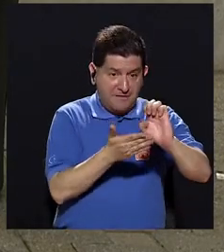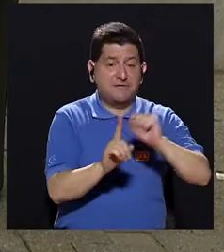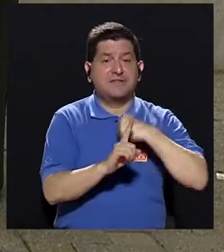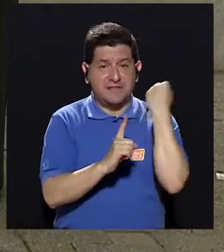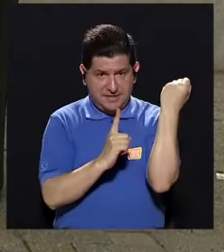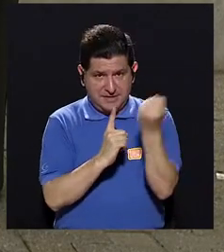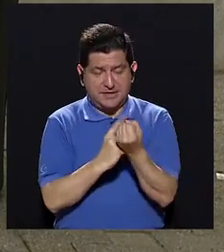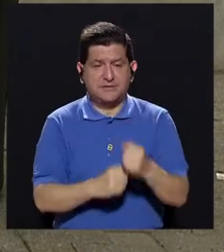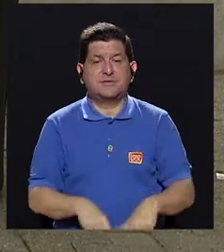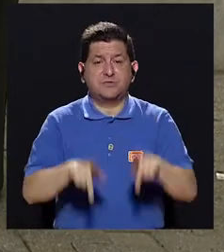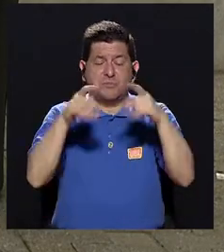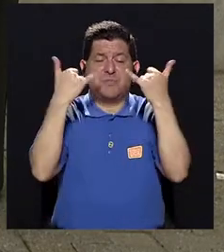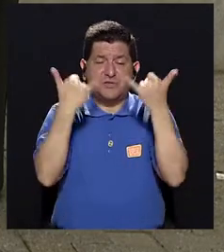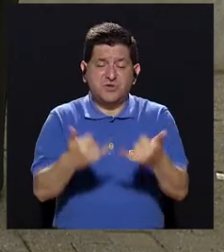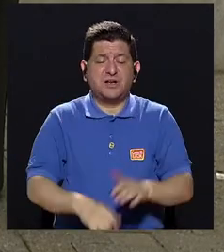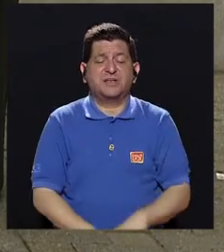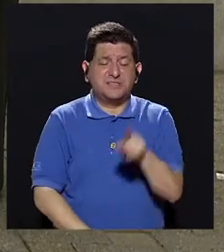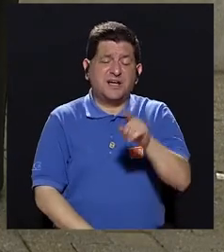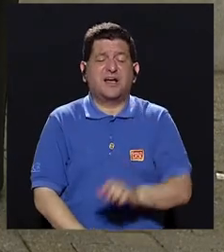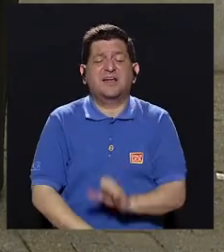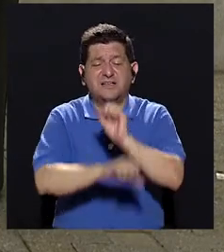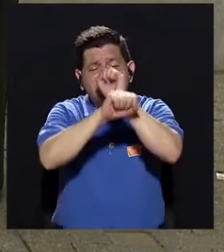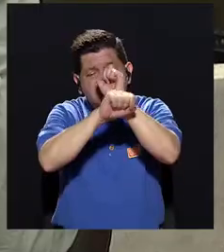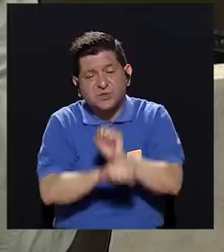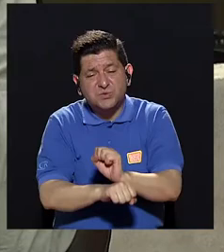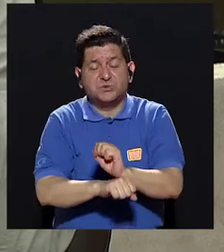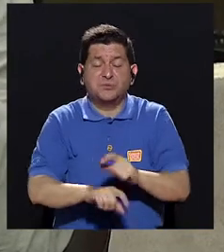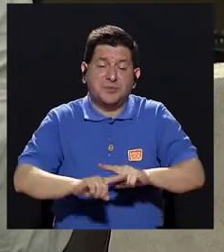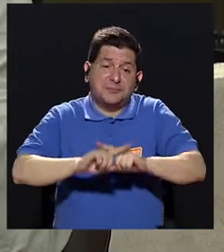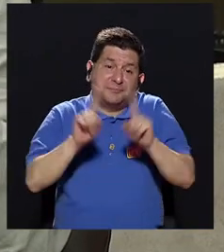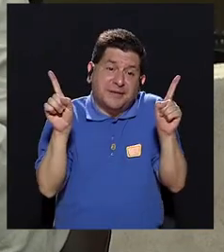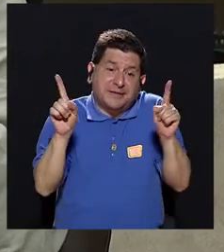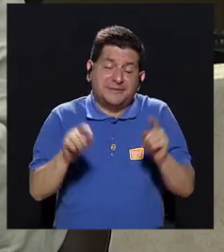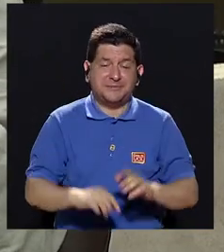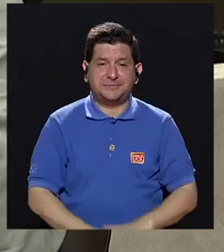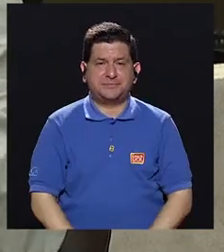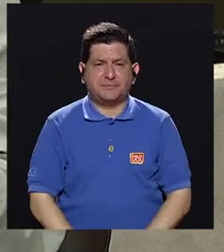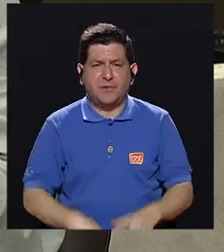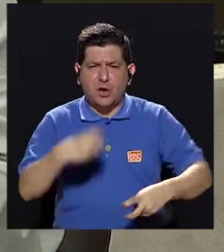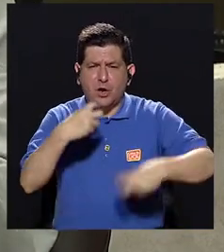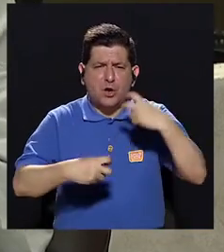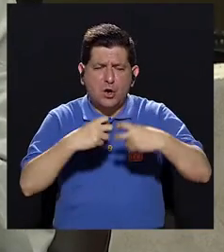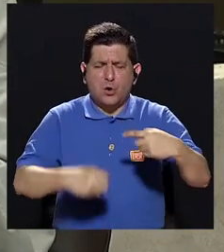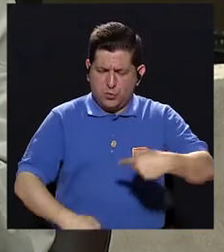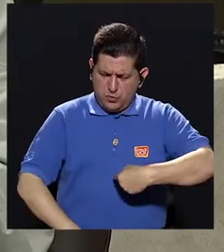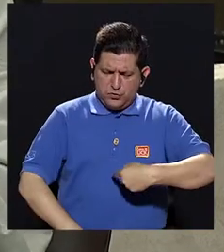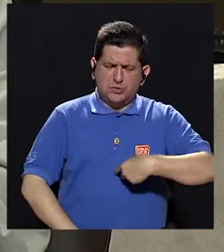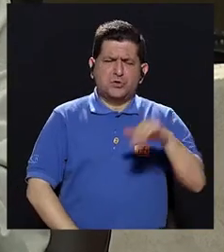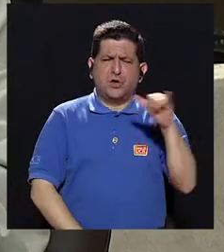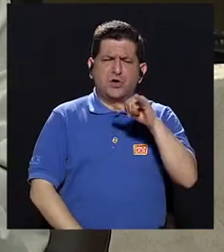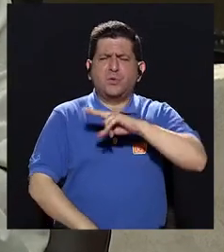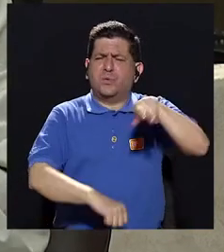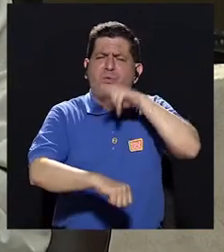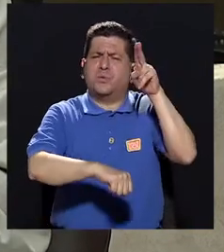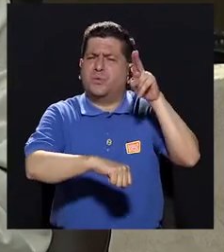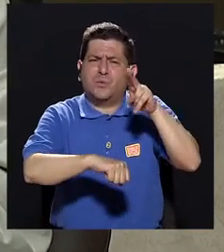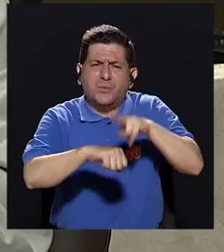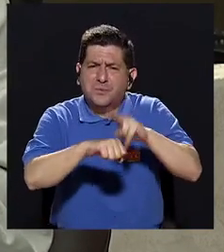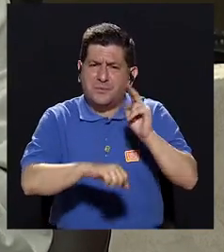pase, ¿verdad? Hay gente que ya tiene la maña, ¿verdad? Pero bueno. Sí. Los problemas gastrointestinales también, muy